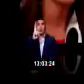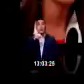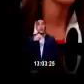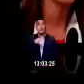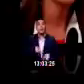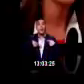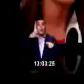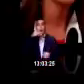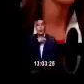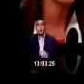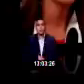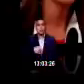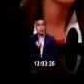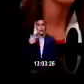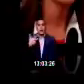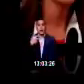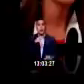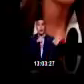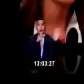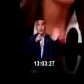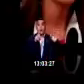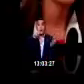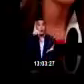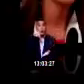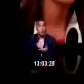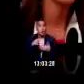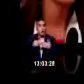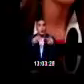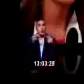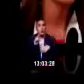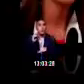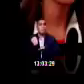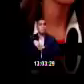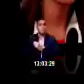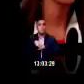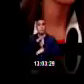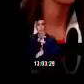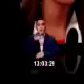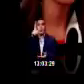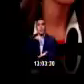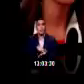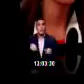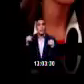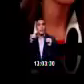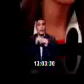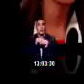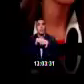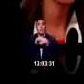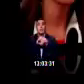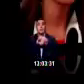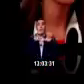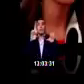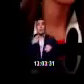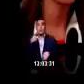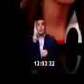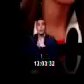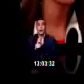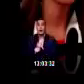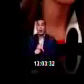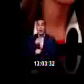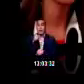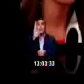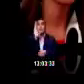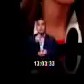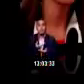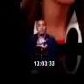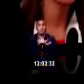en Puerto Viejo. Tiene cheques por $760,000 y adicional debe retirar $500,000 más del consorcio Pedernales, a quien le adjudicaron la construcción